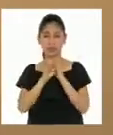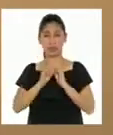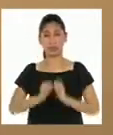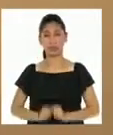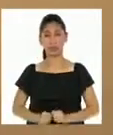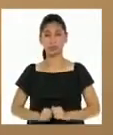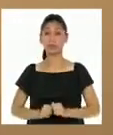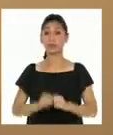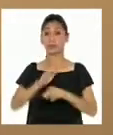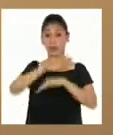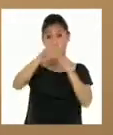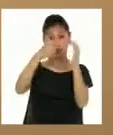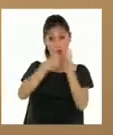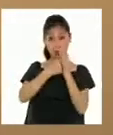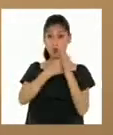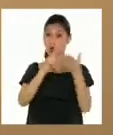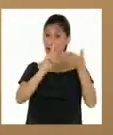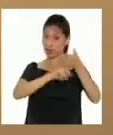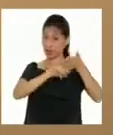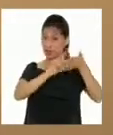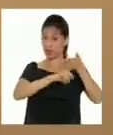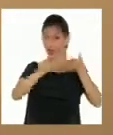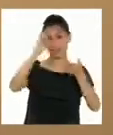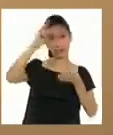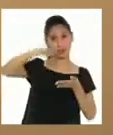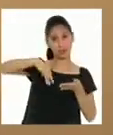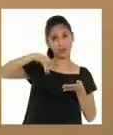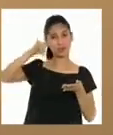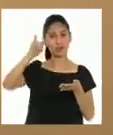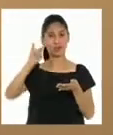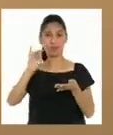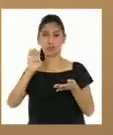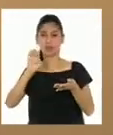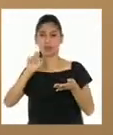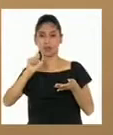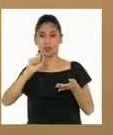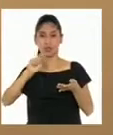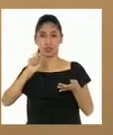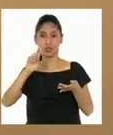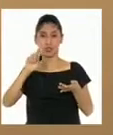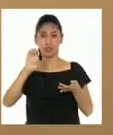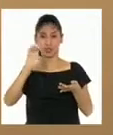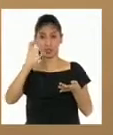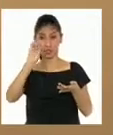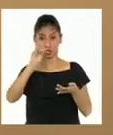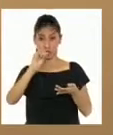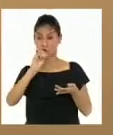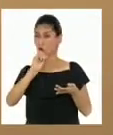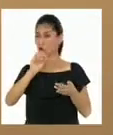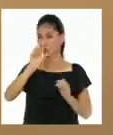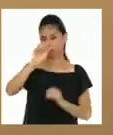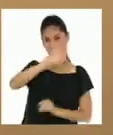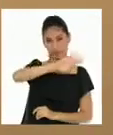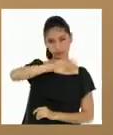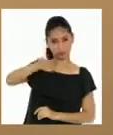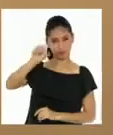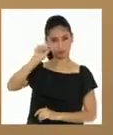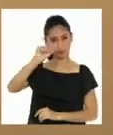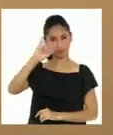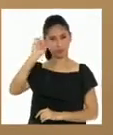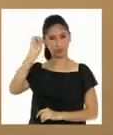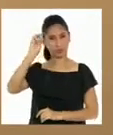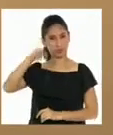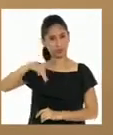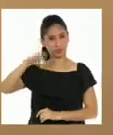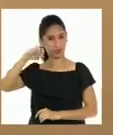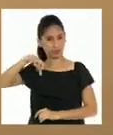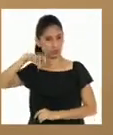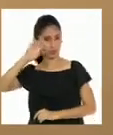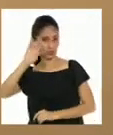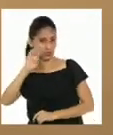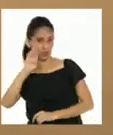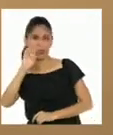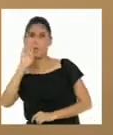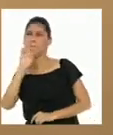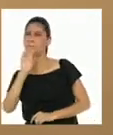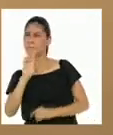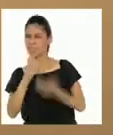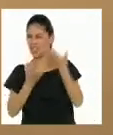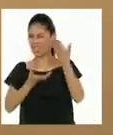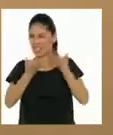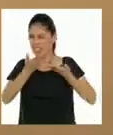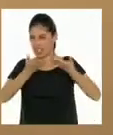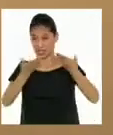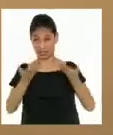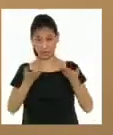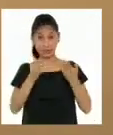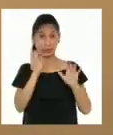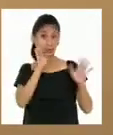del muestreo probabilístico tenemos el muestreo aleatorio simple. Este consiste en enumerar todos los elementos de la población y